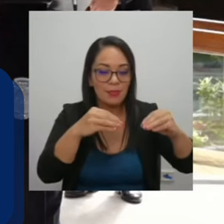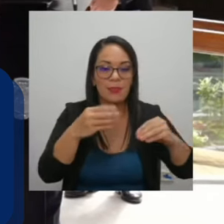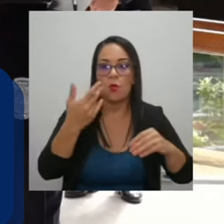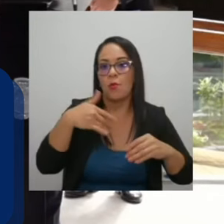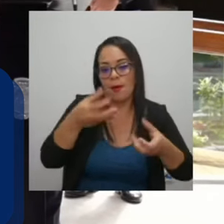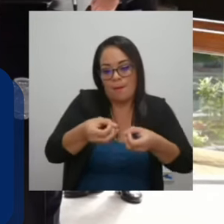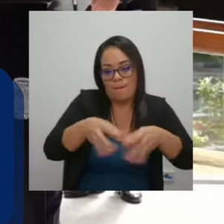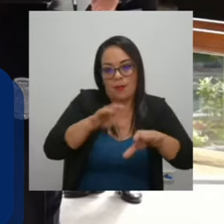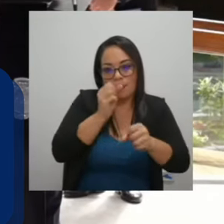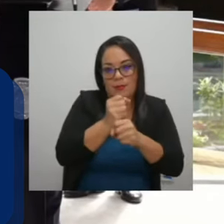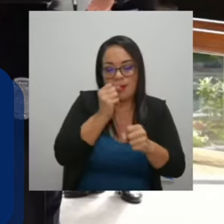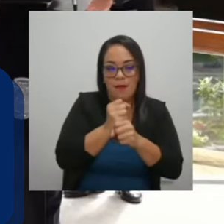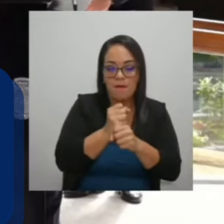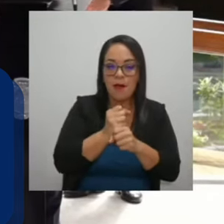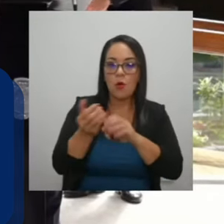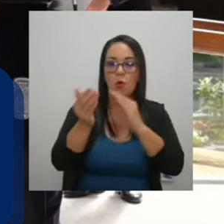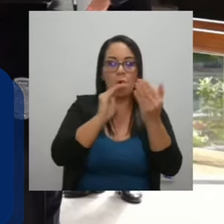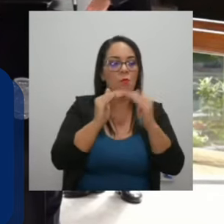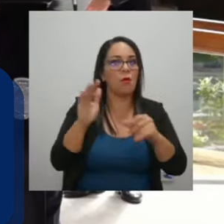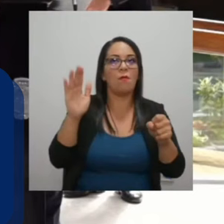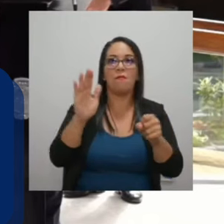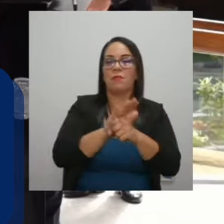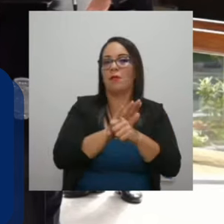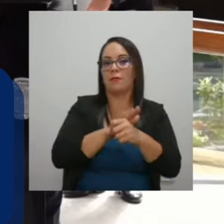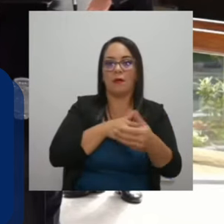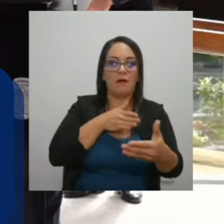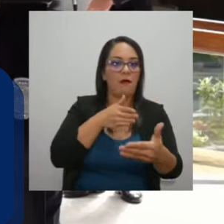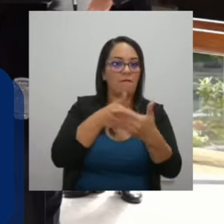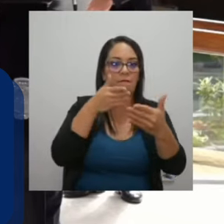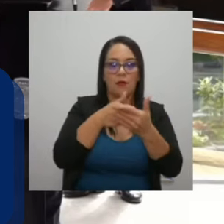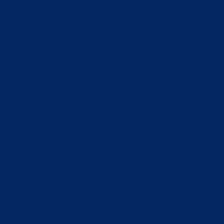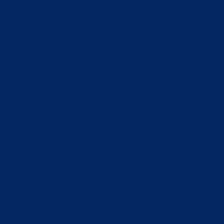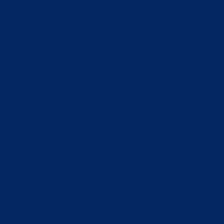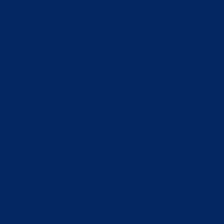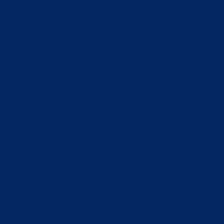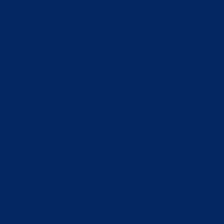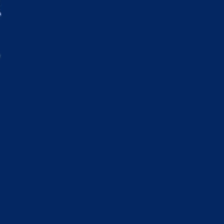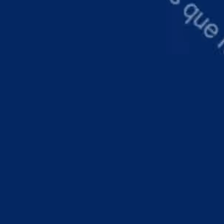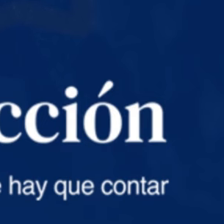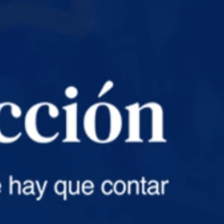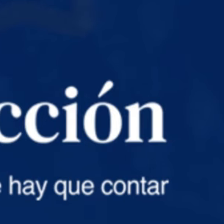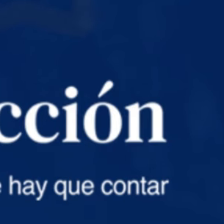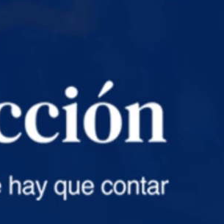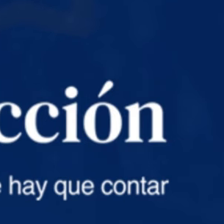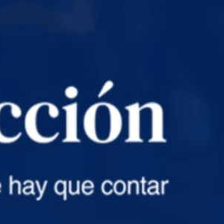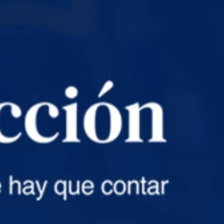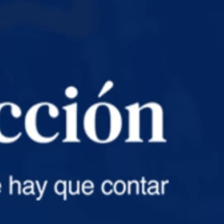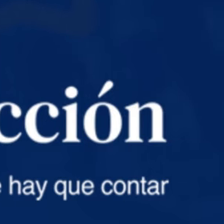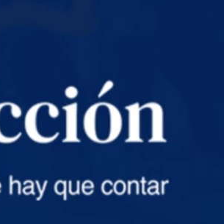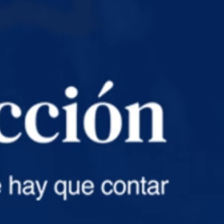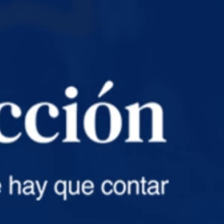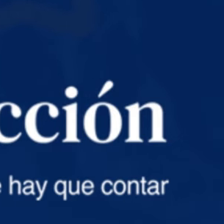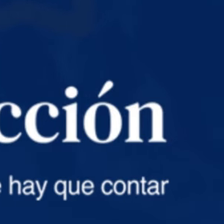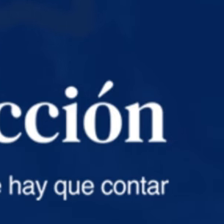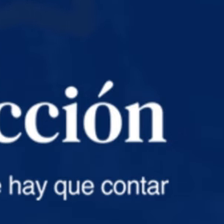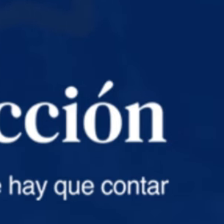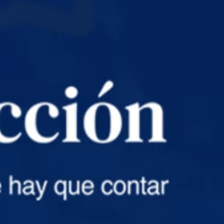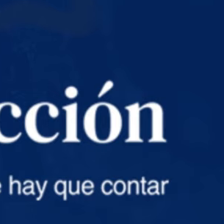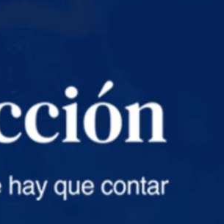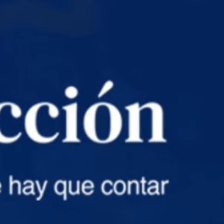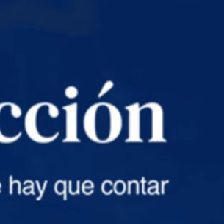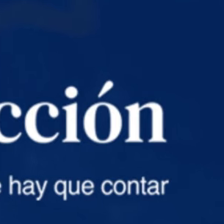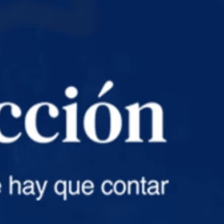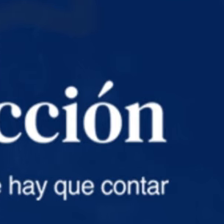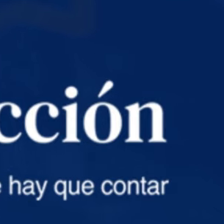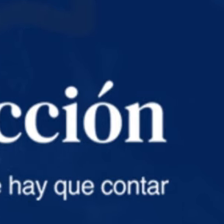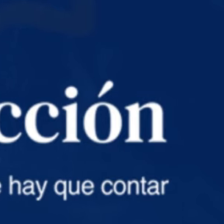comunidad entera con pérdida de ingreso, que ya es una comunidad muy necesitada. Los titulares del Consejo de Gobierno son